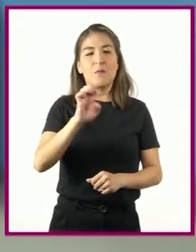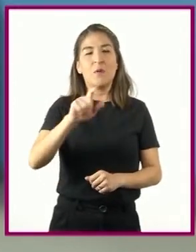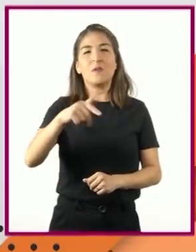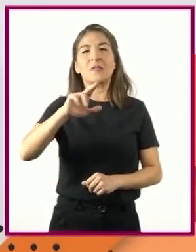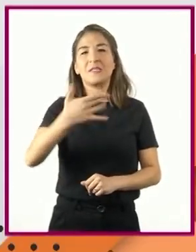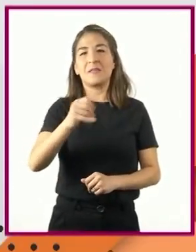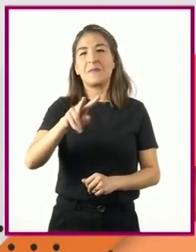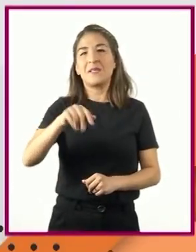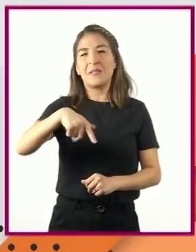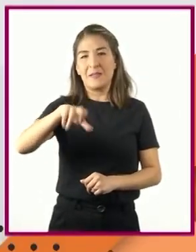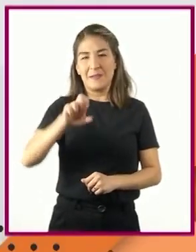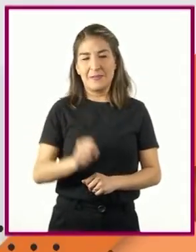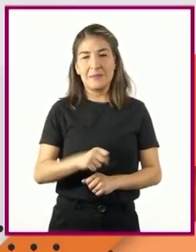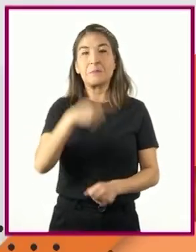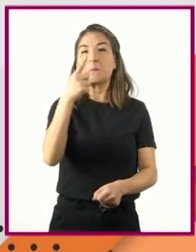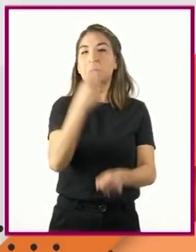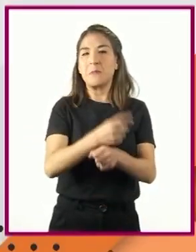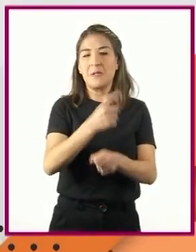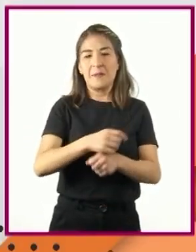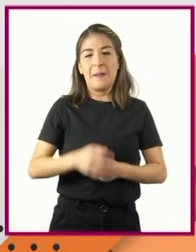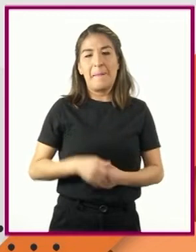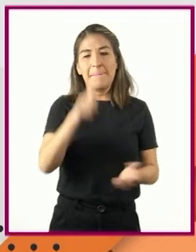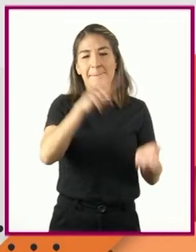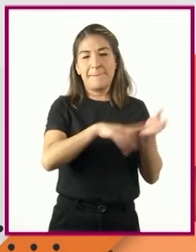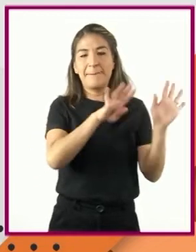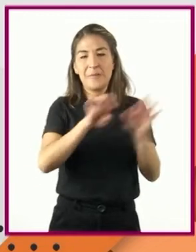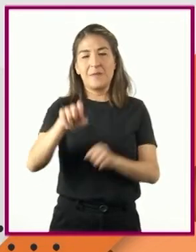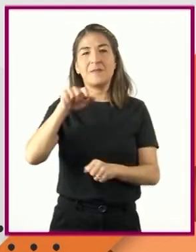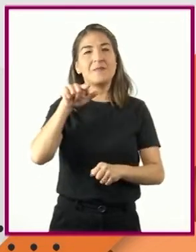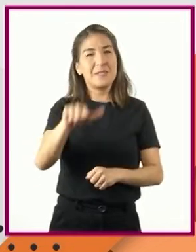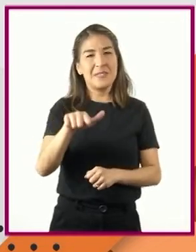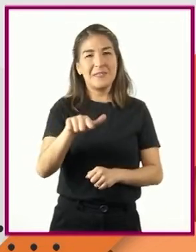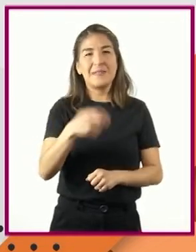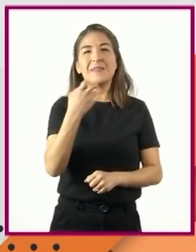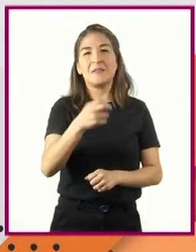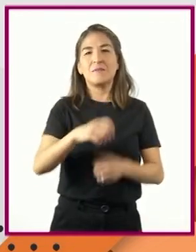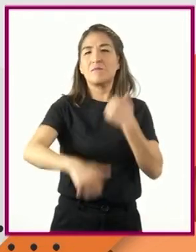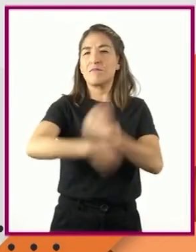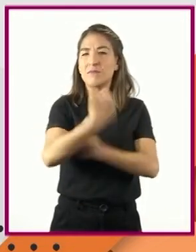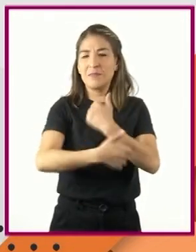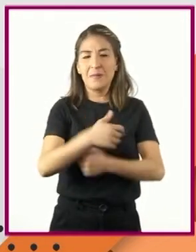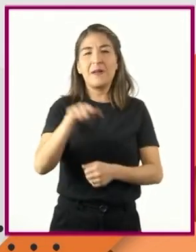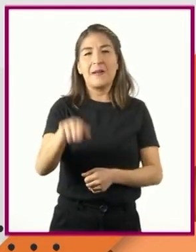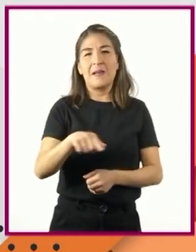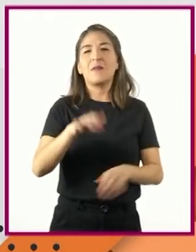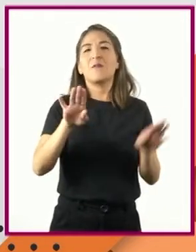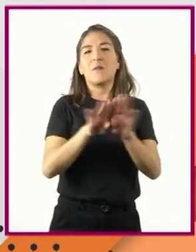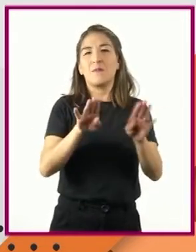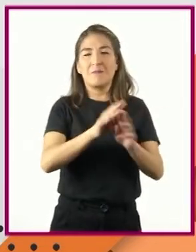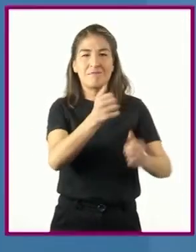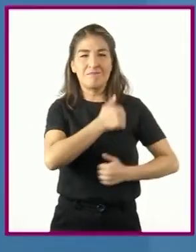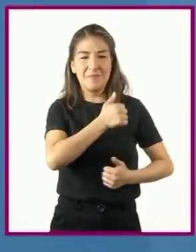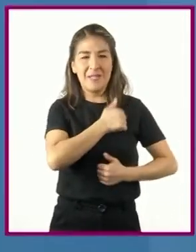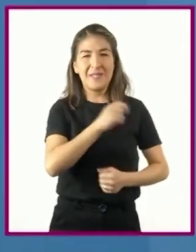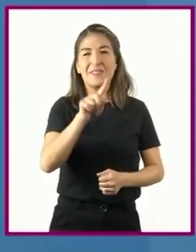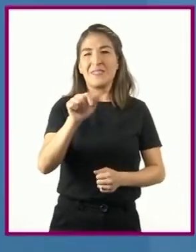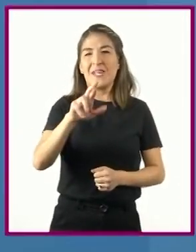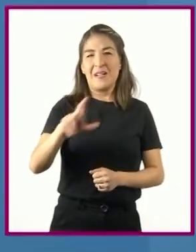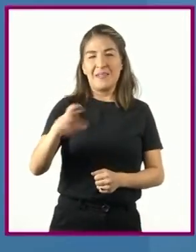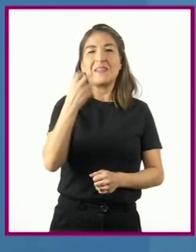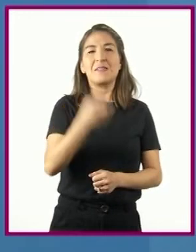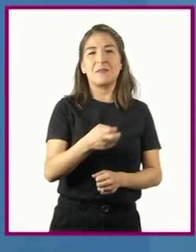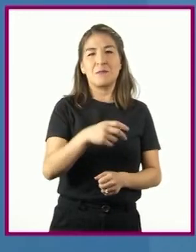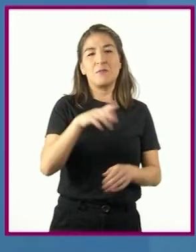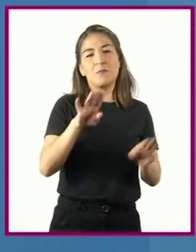al poder. Primera fase. En 1917 combatían al régimen zarista tanto los partidos